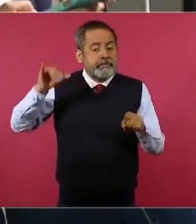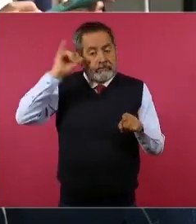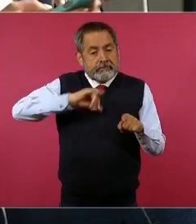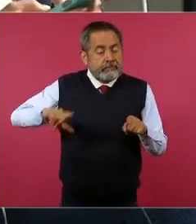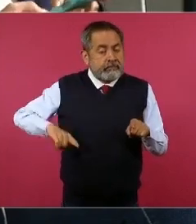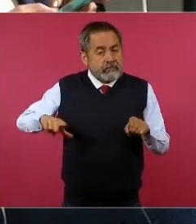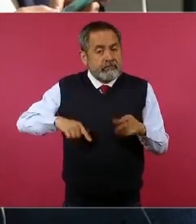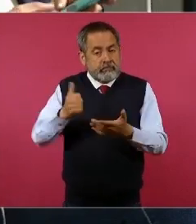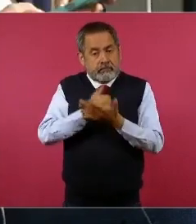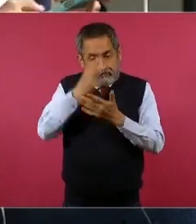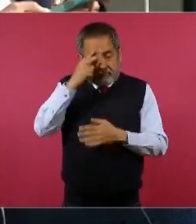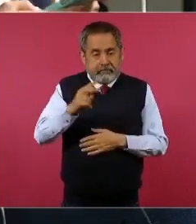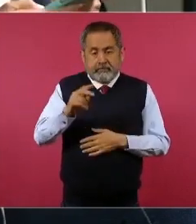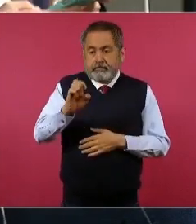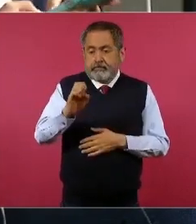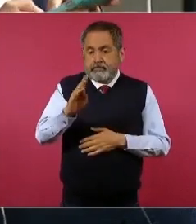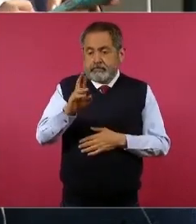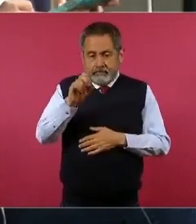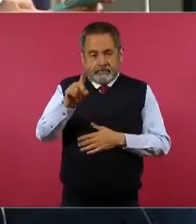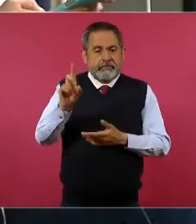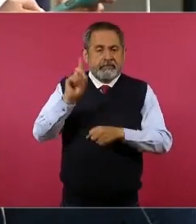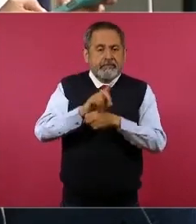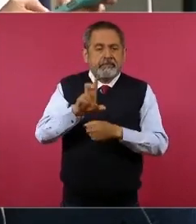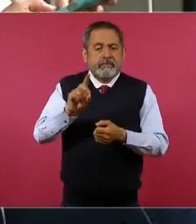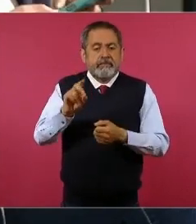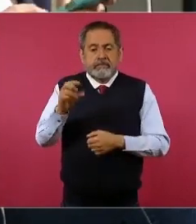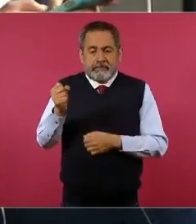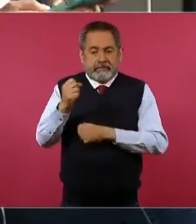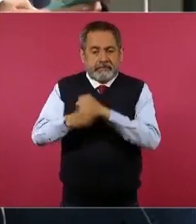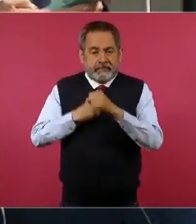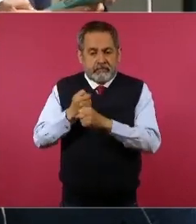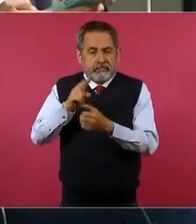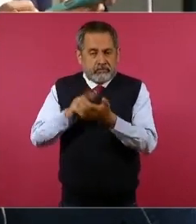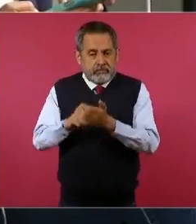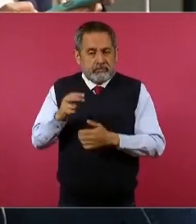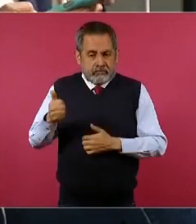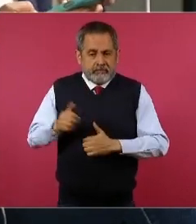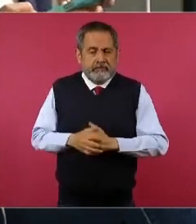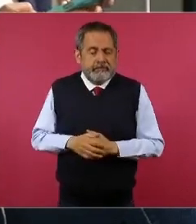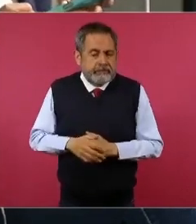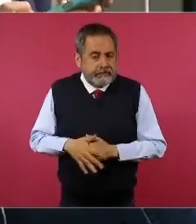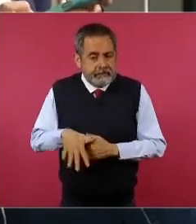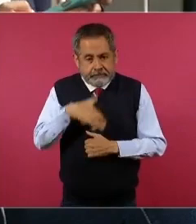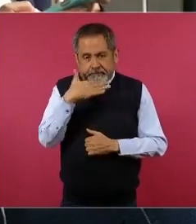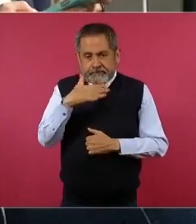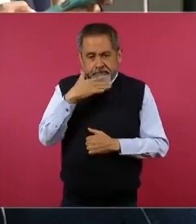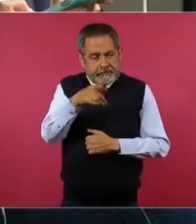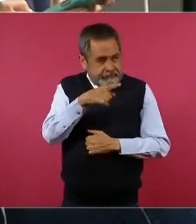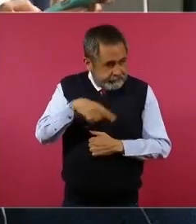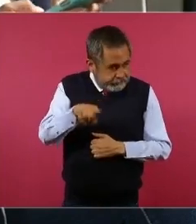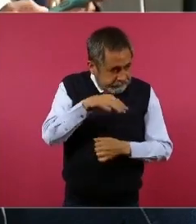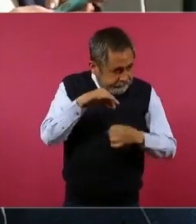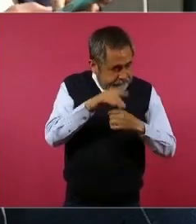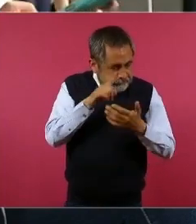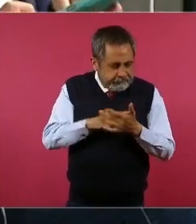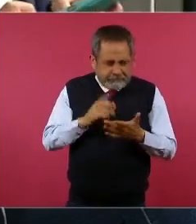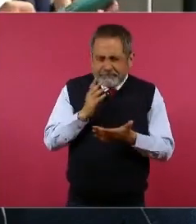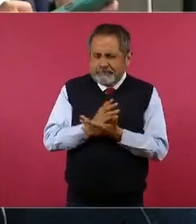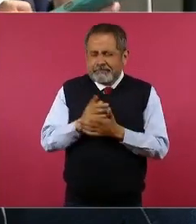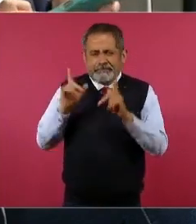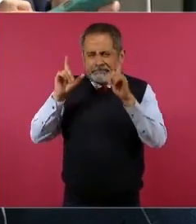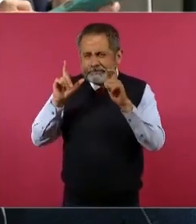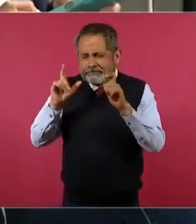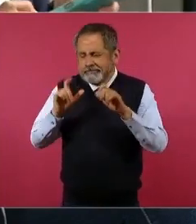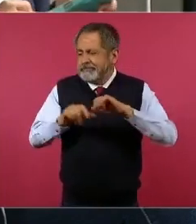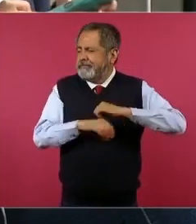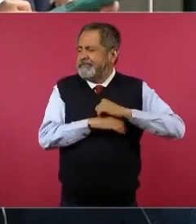Distrito Federal, Marcelo Ebrard, el 30 de septiembre de 2006. Con el fraude electoral volví a hacer una pausa, sepulté mi cámara